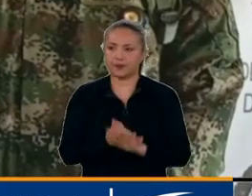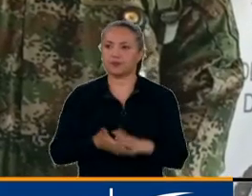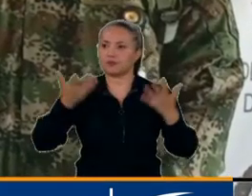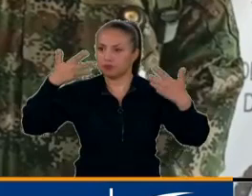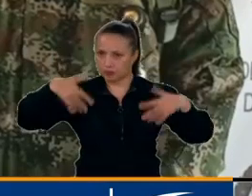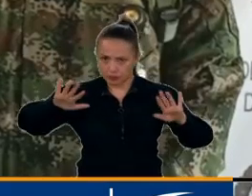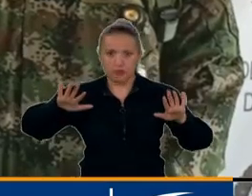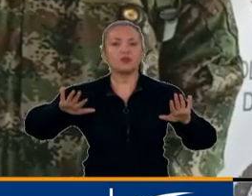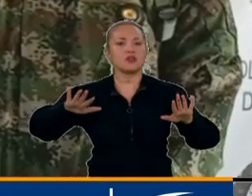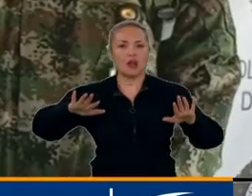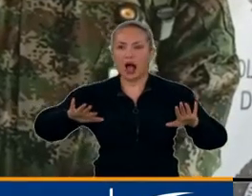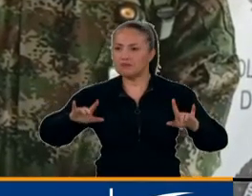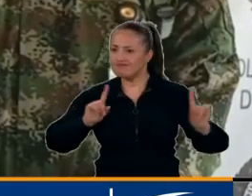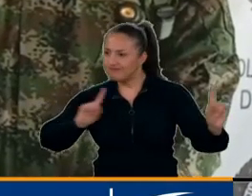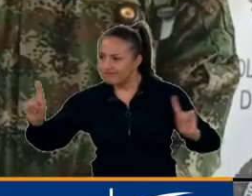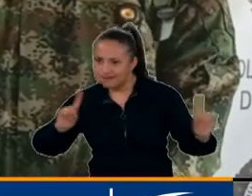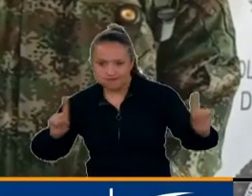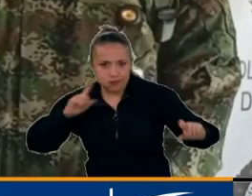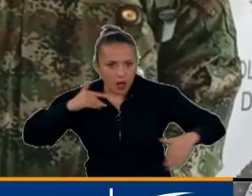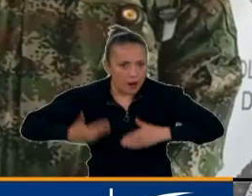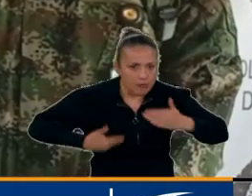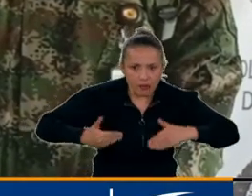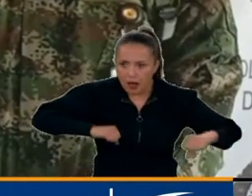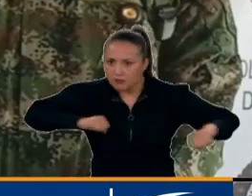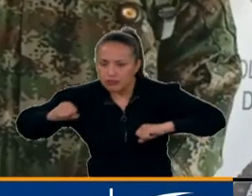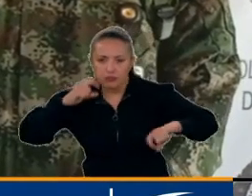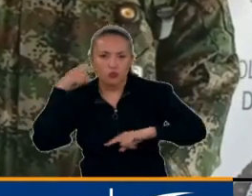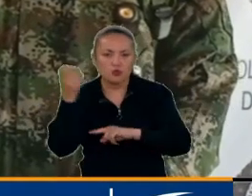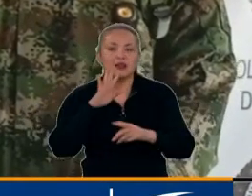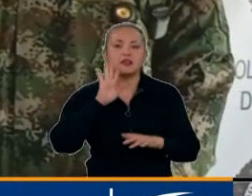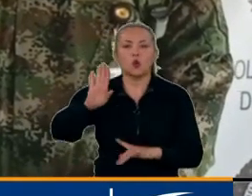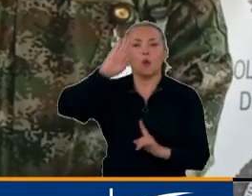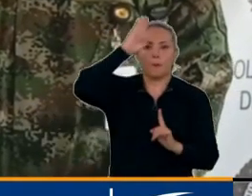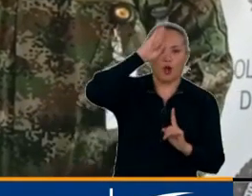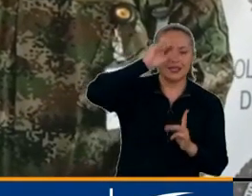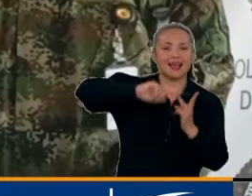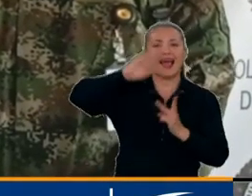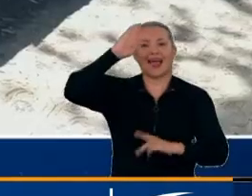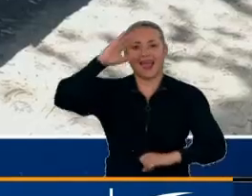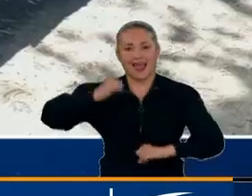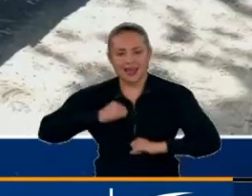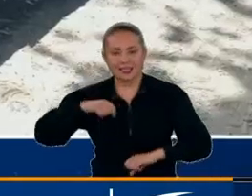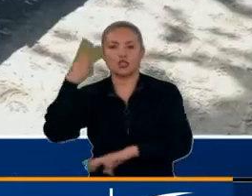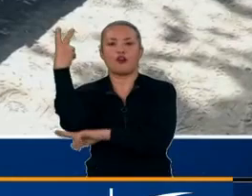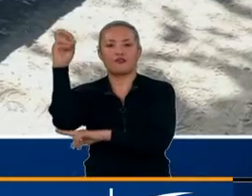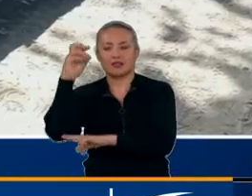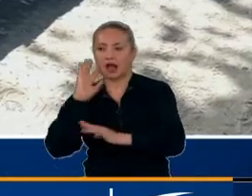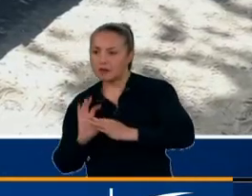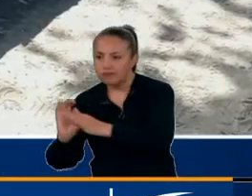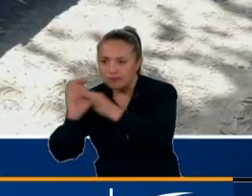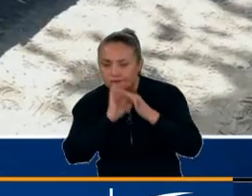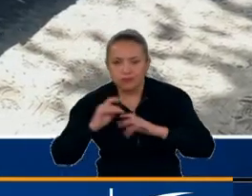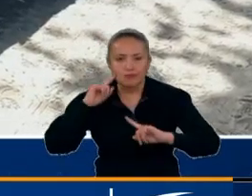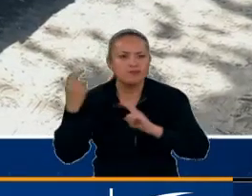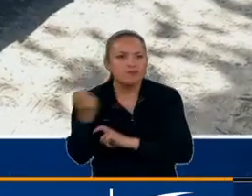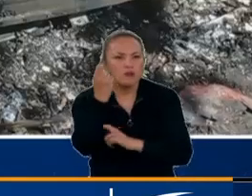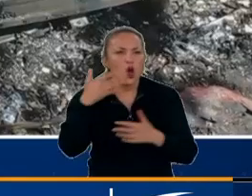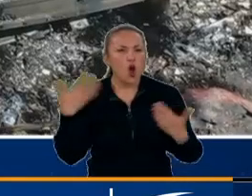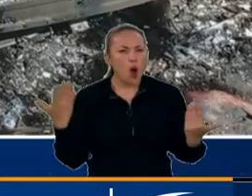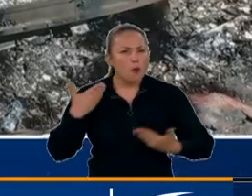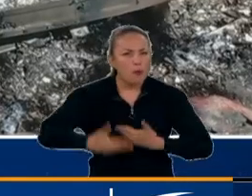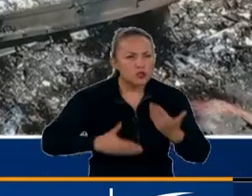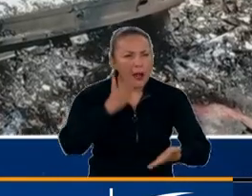las rutas y todo el sistema de búsqueda tanto de la policía ejército y fiscalía para encontrar Cuáles fueron los procesos y el procedimiento